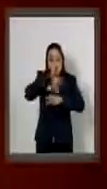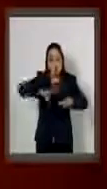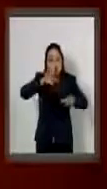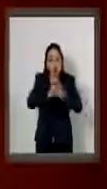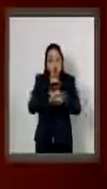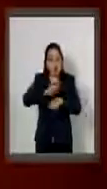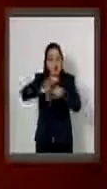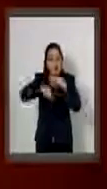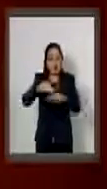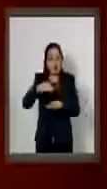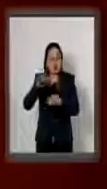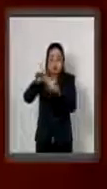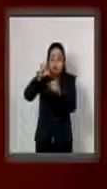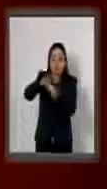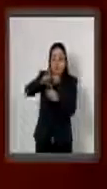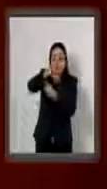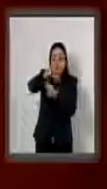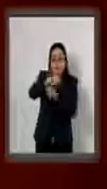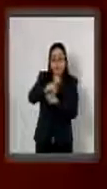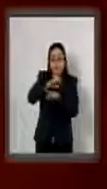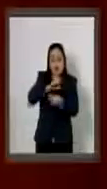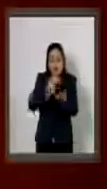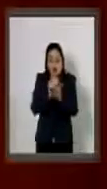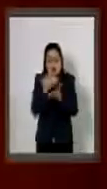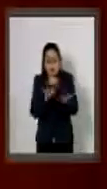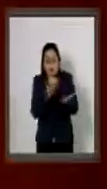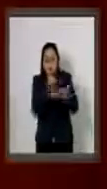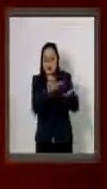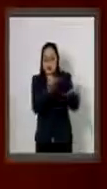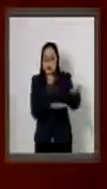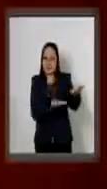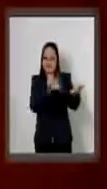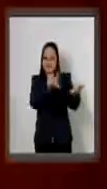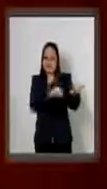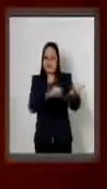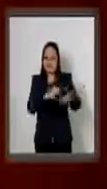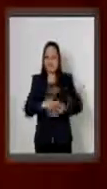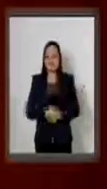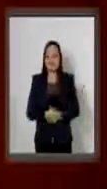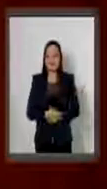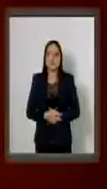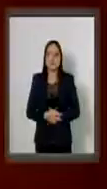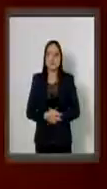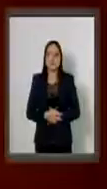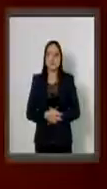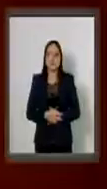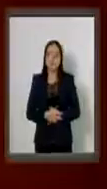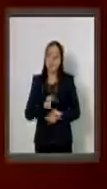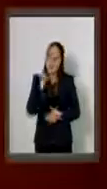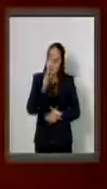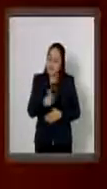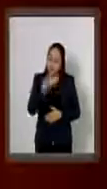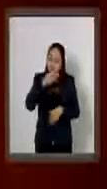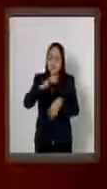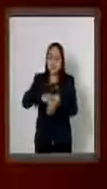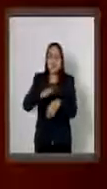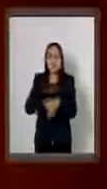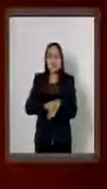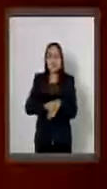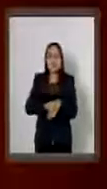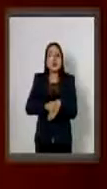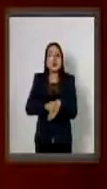de la Revolución Democrática será en contra de este dictamen. Y adelantaremos, por